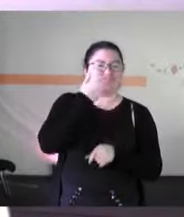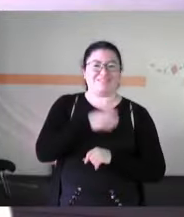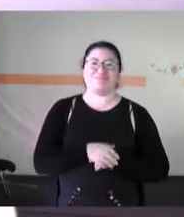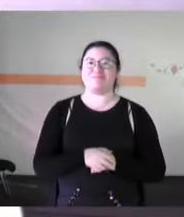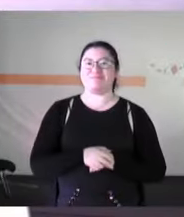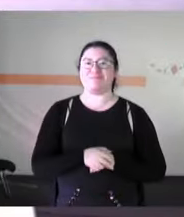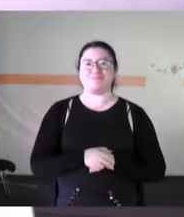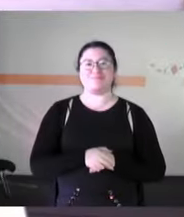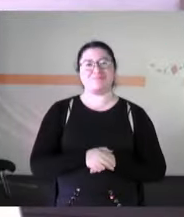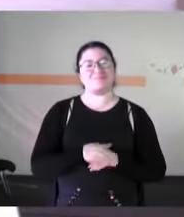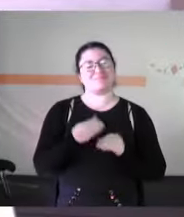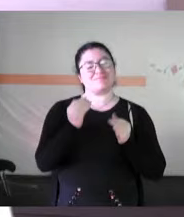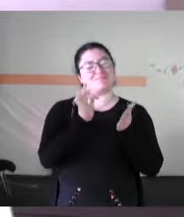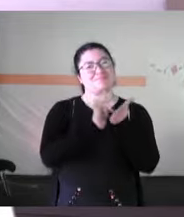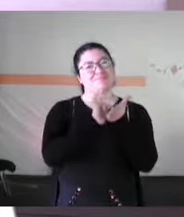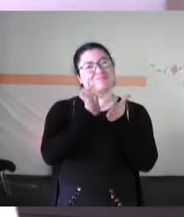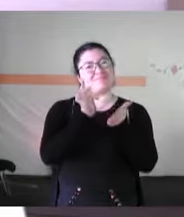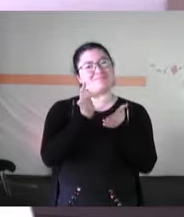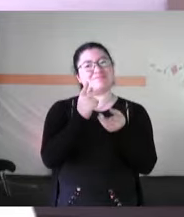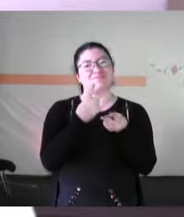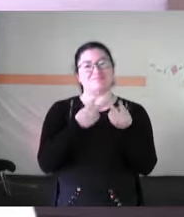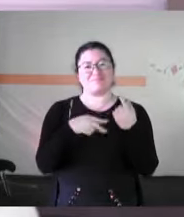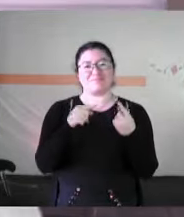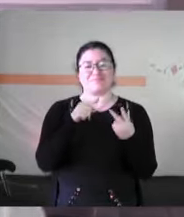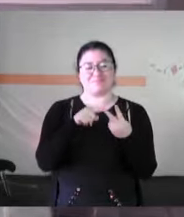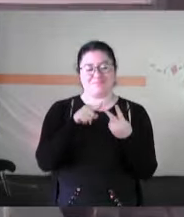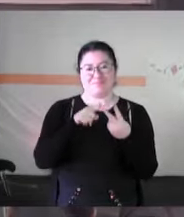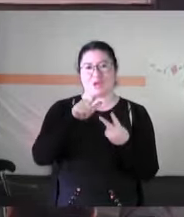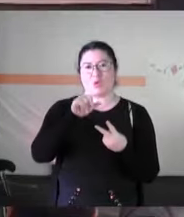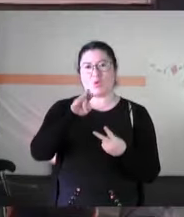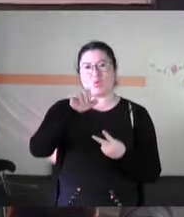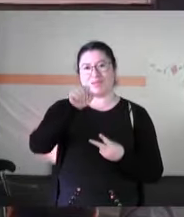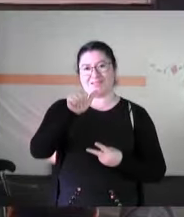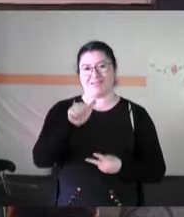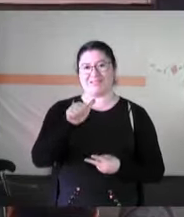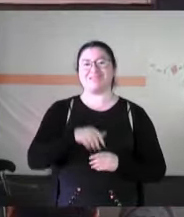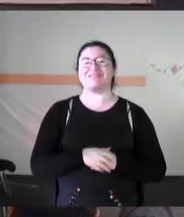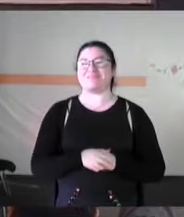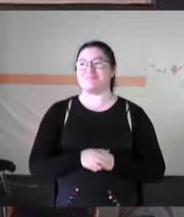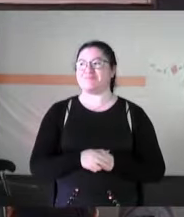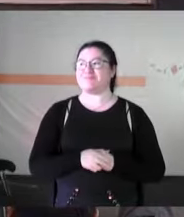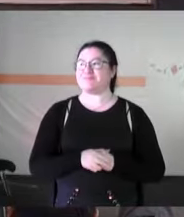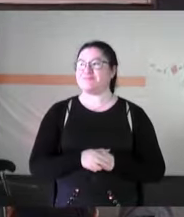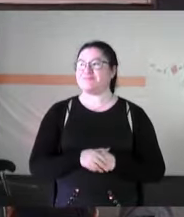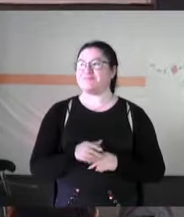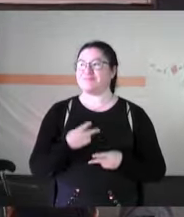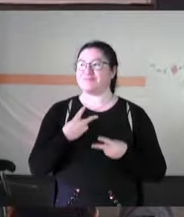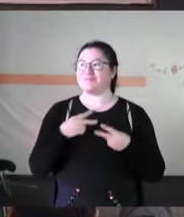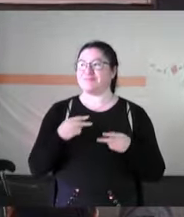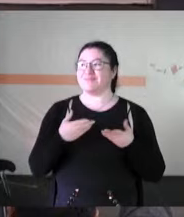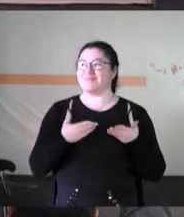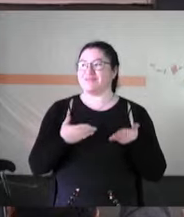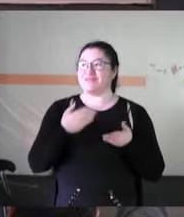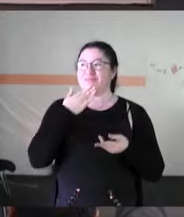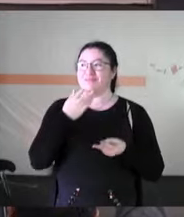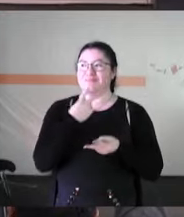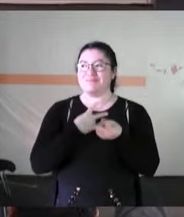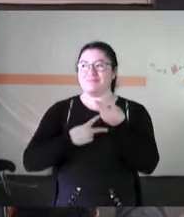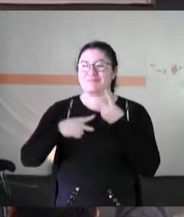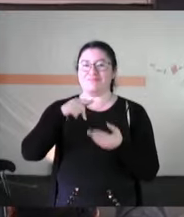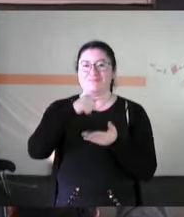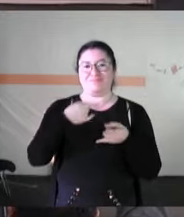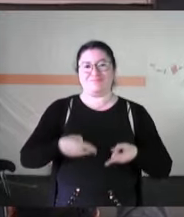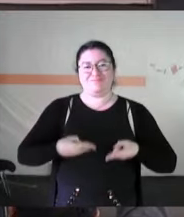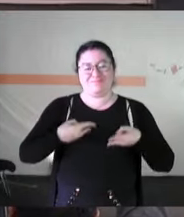agradezco muchísimo, muchísimo a Luisa Iglesias de estar con nosotros presentando a María Fernanda. Bienvenidas a este